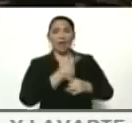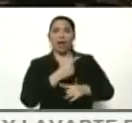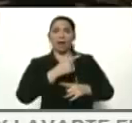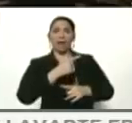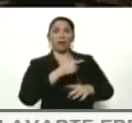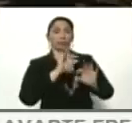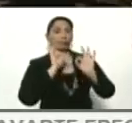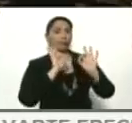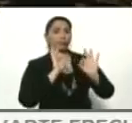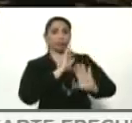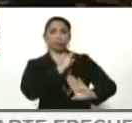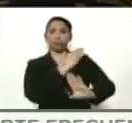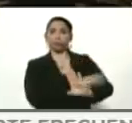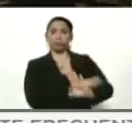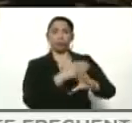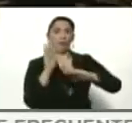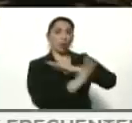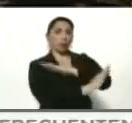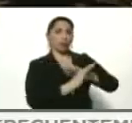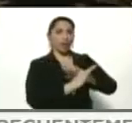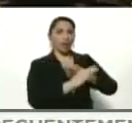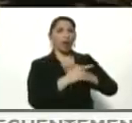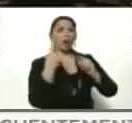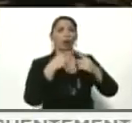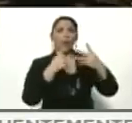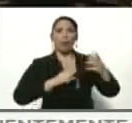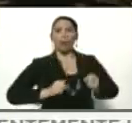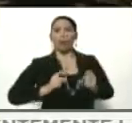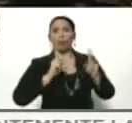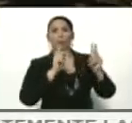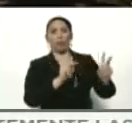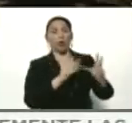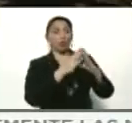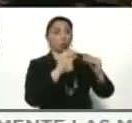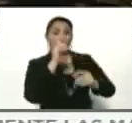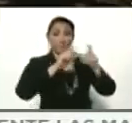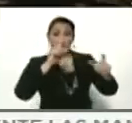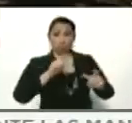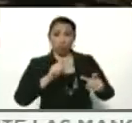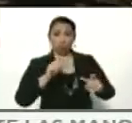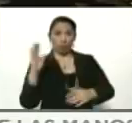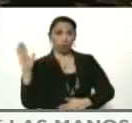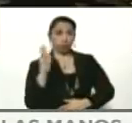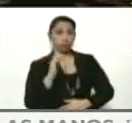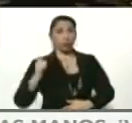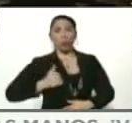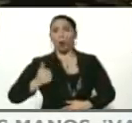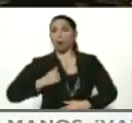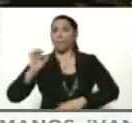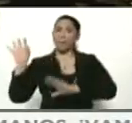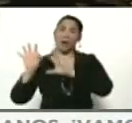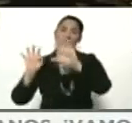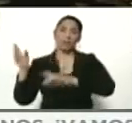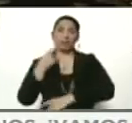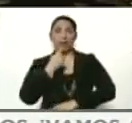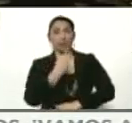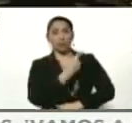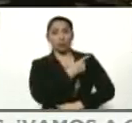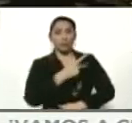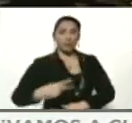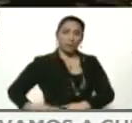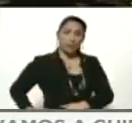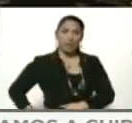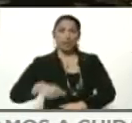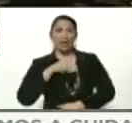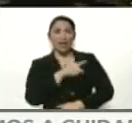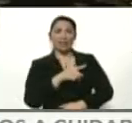especial en los PASI. Hemos dicho en otras oportunidades que toda persona que llega de cualquiera de estos países que ha mencionado la vicepresidenta